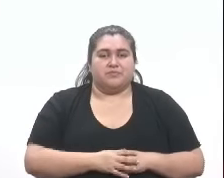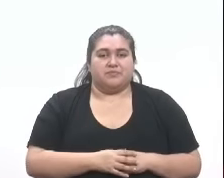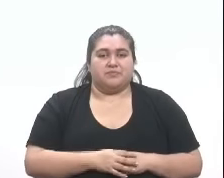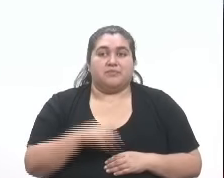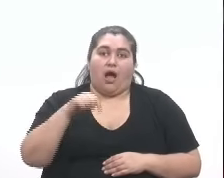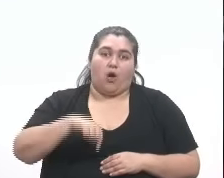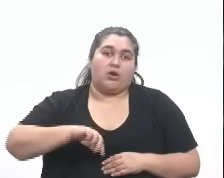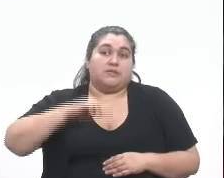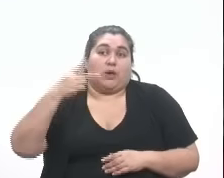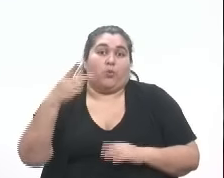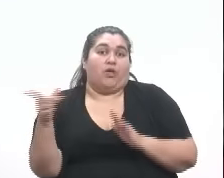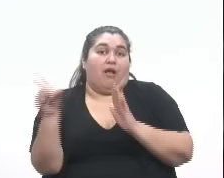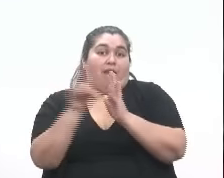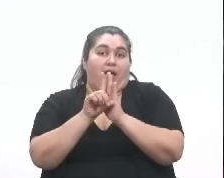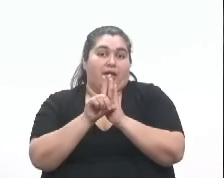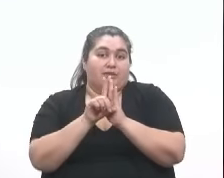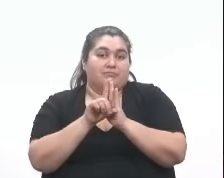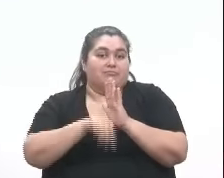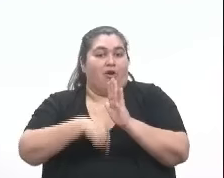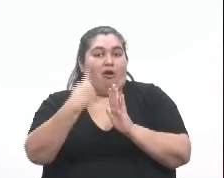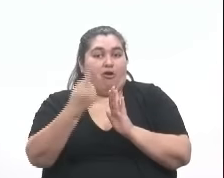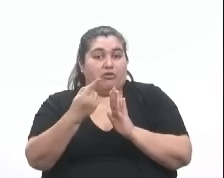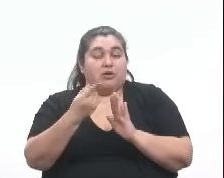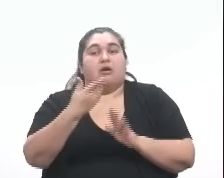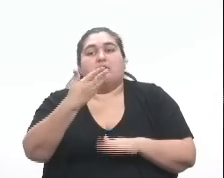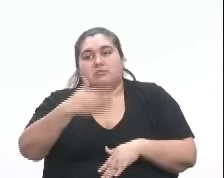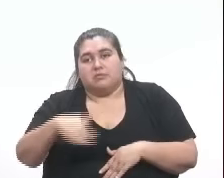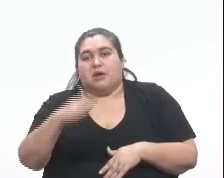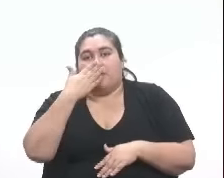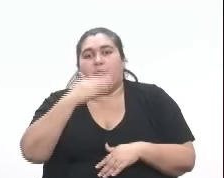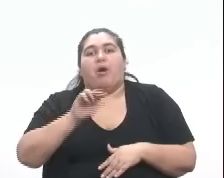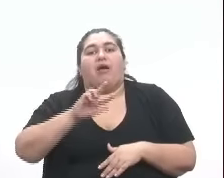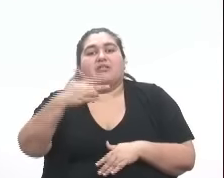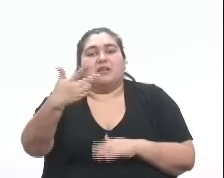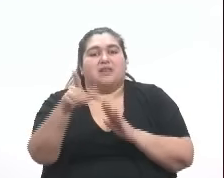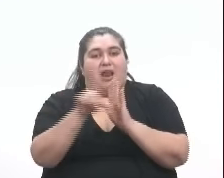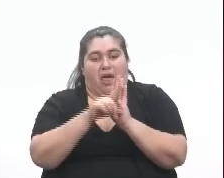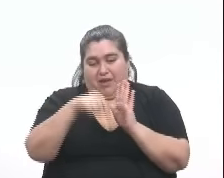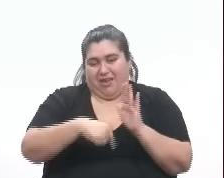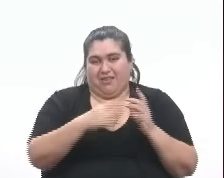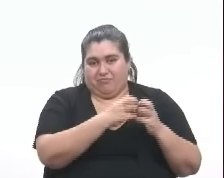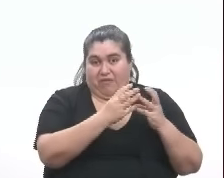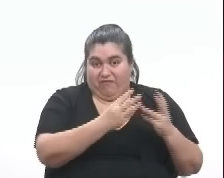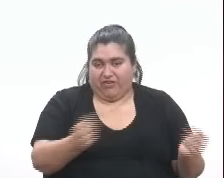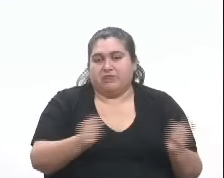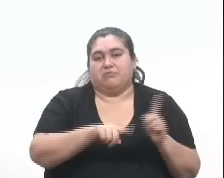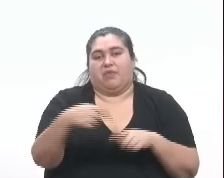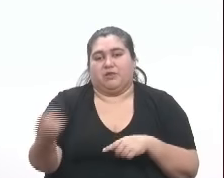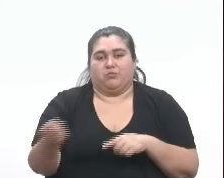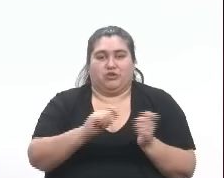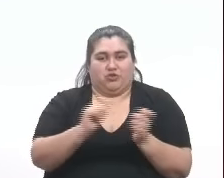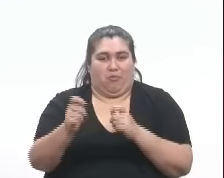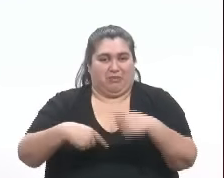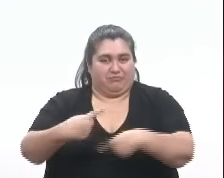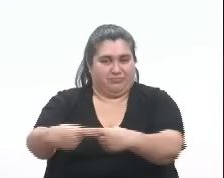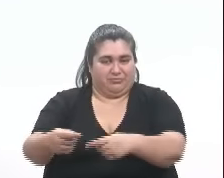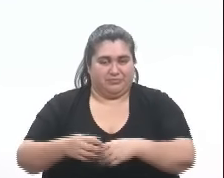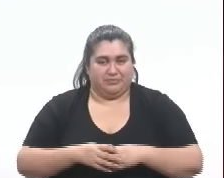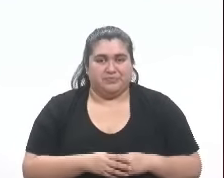que fue la segunda medida, y la tercera medida, la ley fiscal, que estamos por tratar después de esto, ¿verdad?